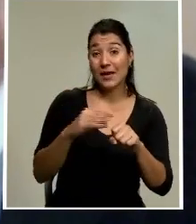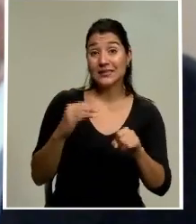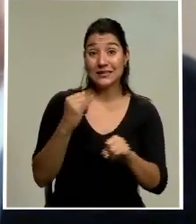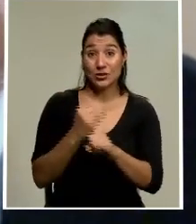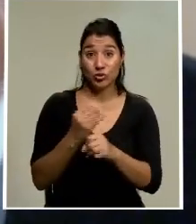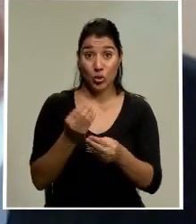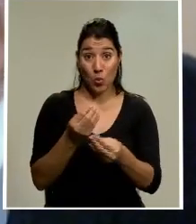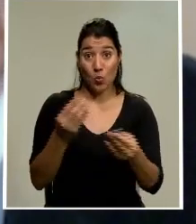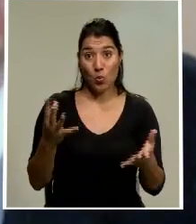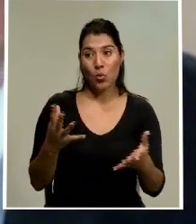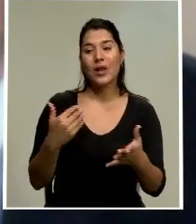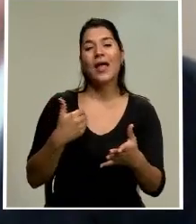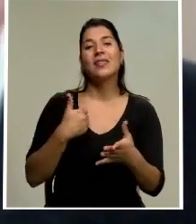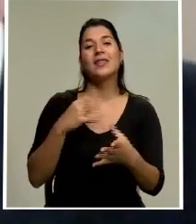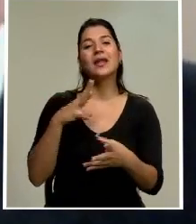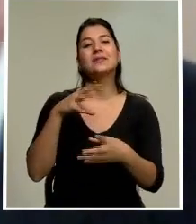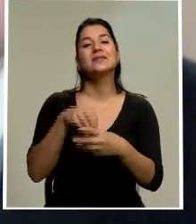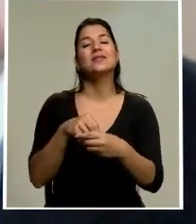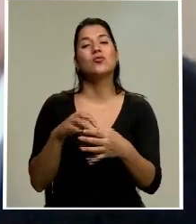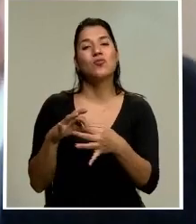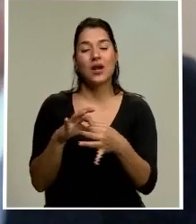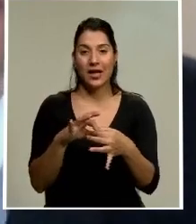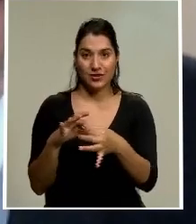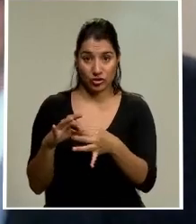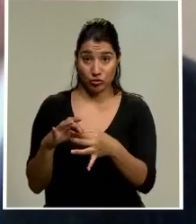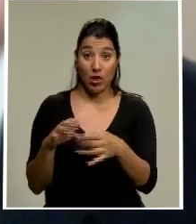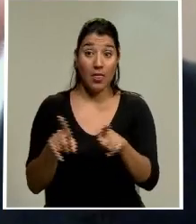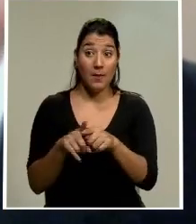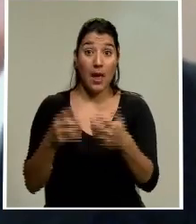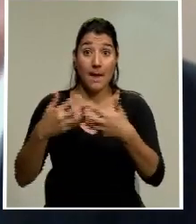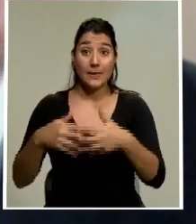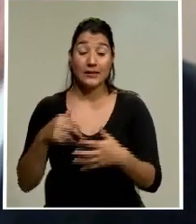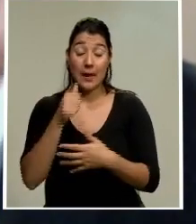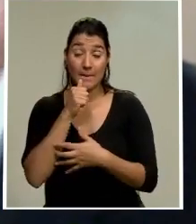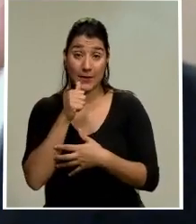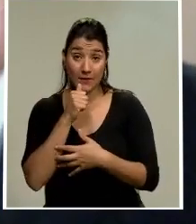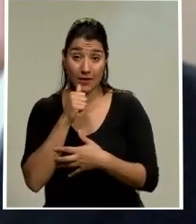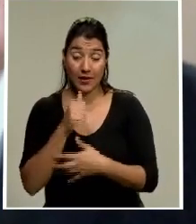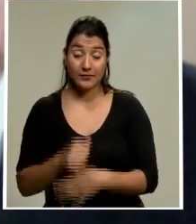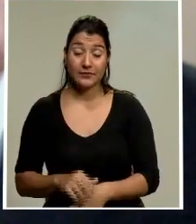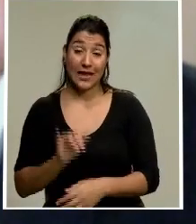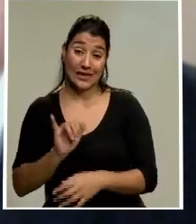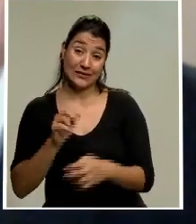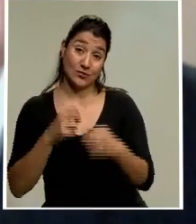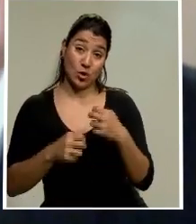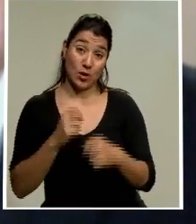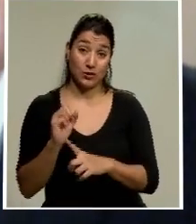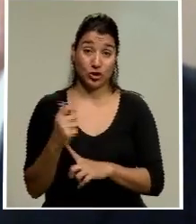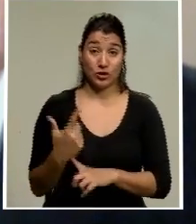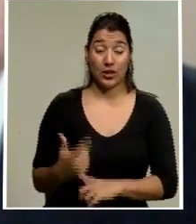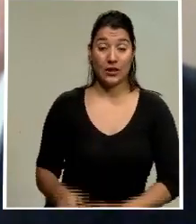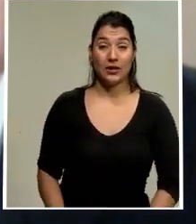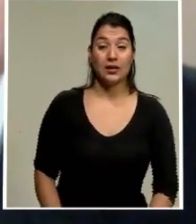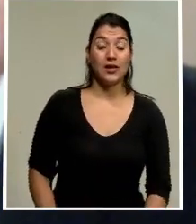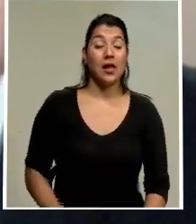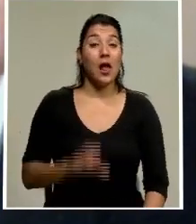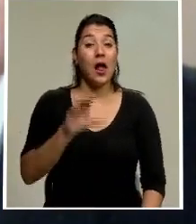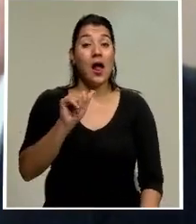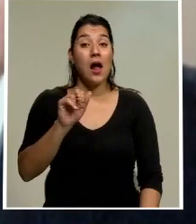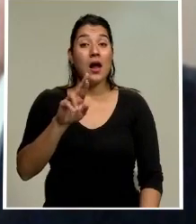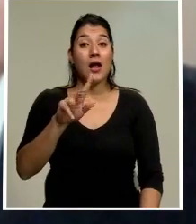instituciones, tanto públicas como privadas, en este complejo problema de carácter social. Don